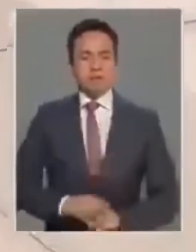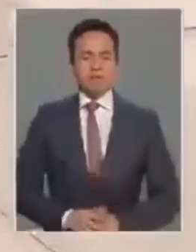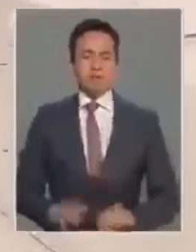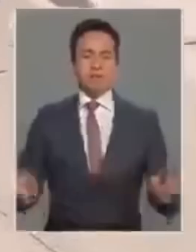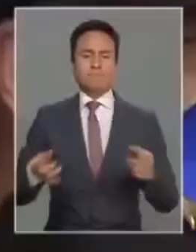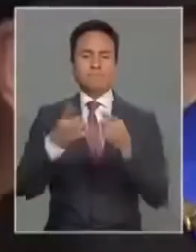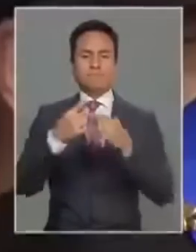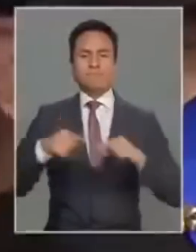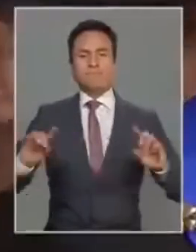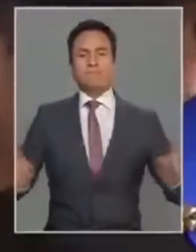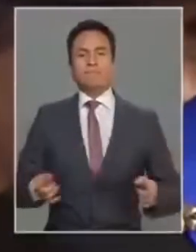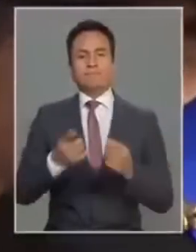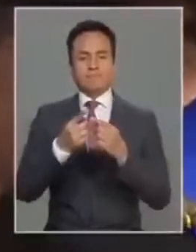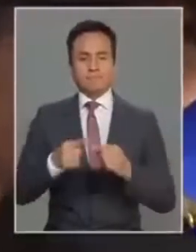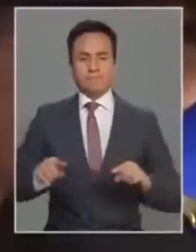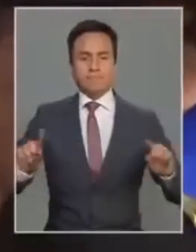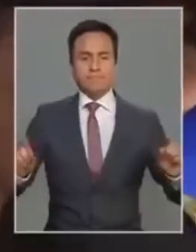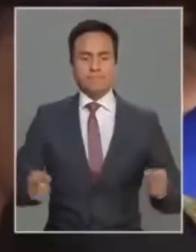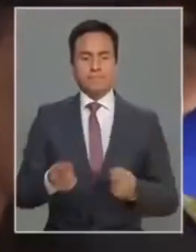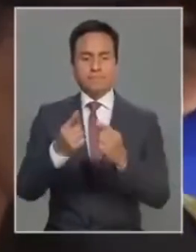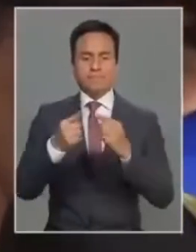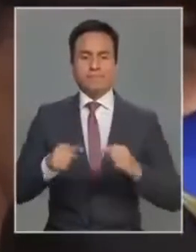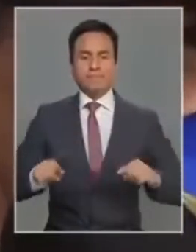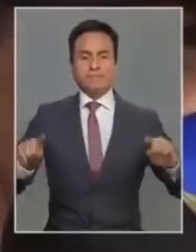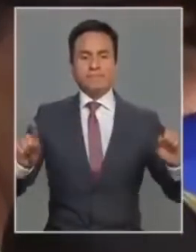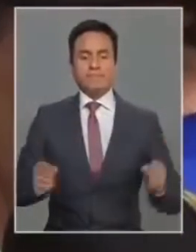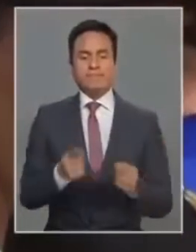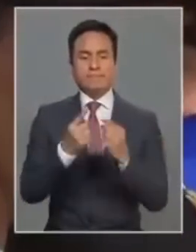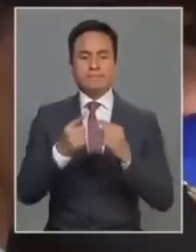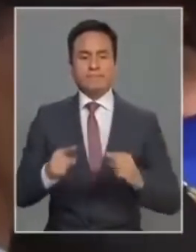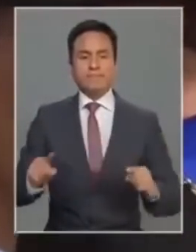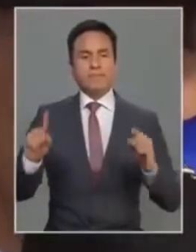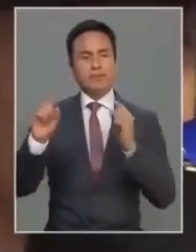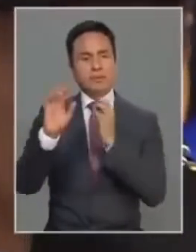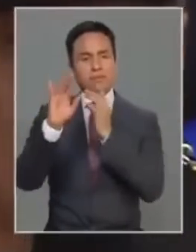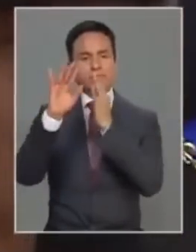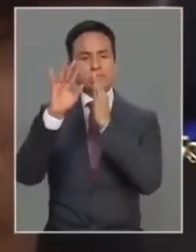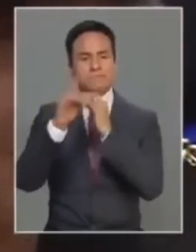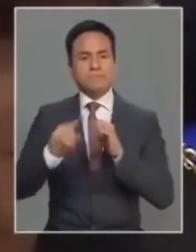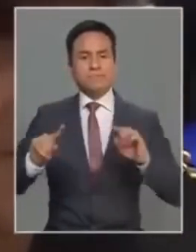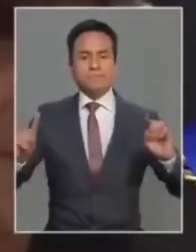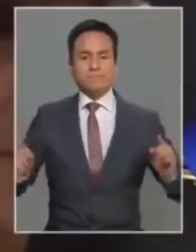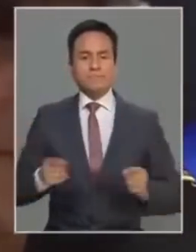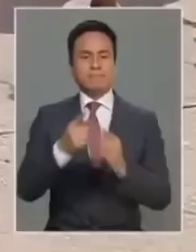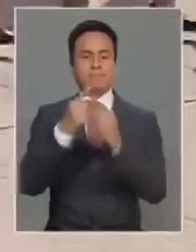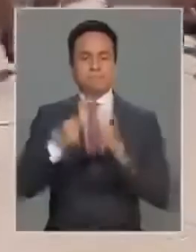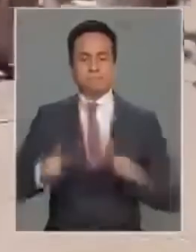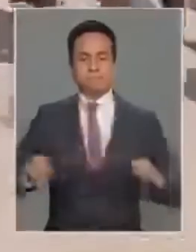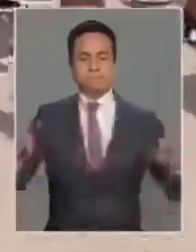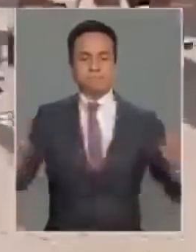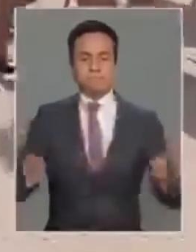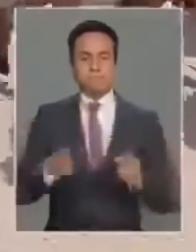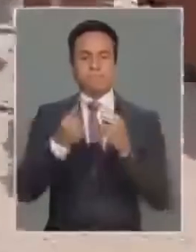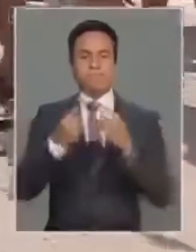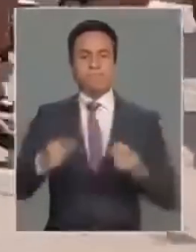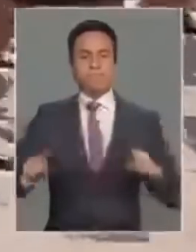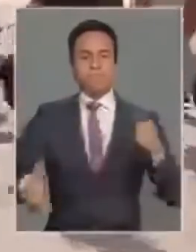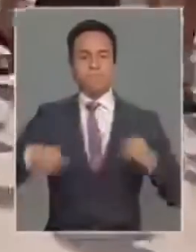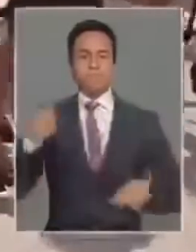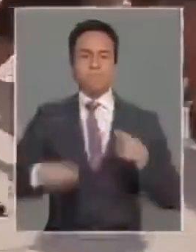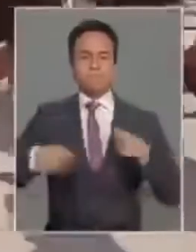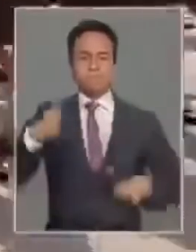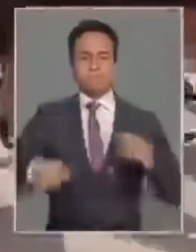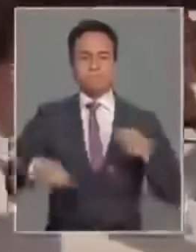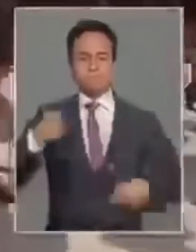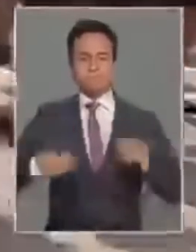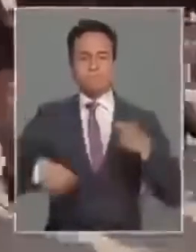pierdan los próximos videos que subimos al canal. En la descripción del video van a encontrar nuestras redes sociales. Ustedes le dan clic y les va a llevar directamente a la red social